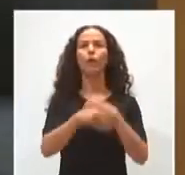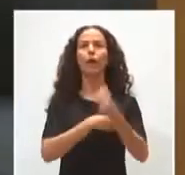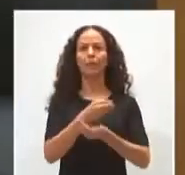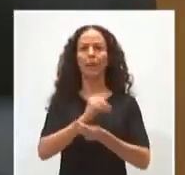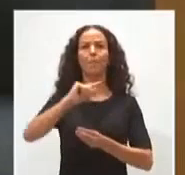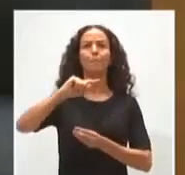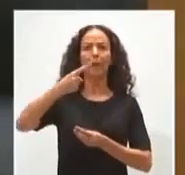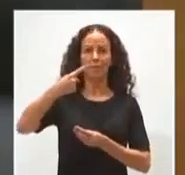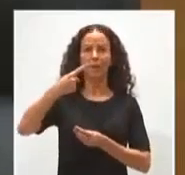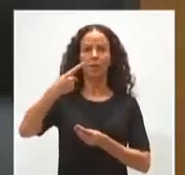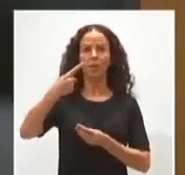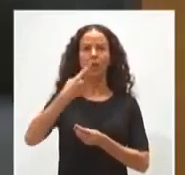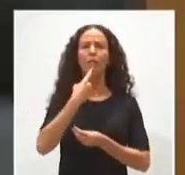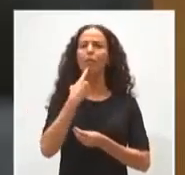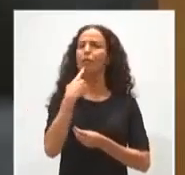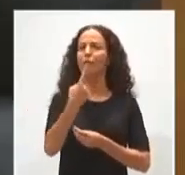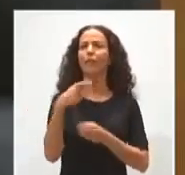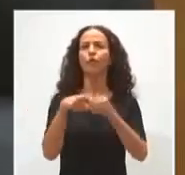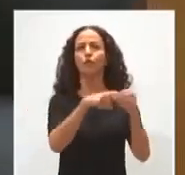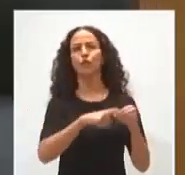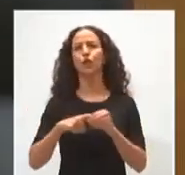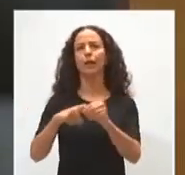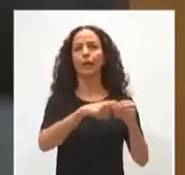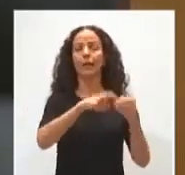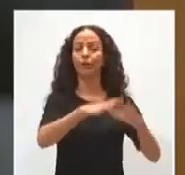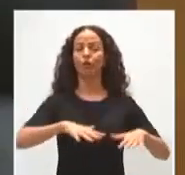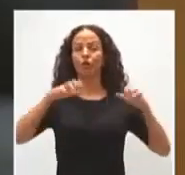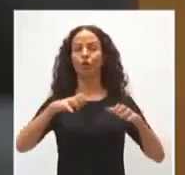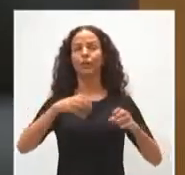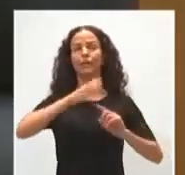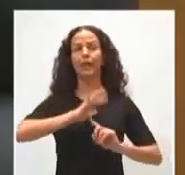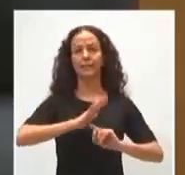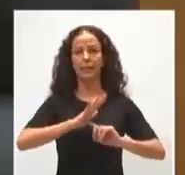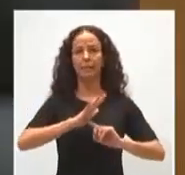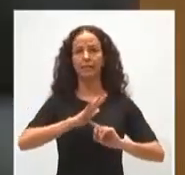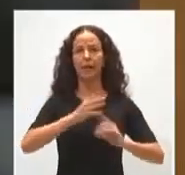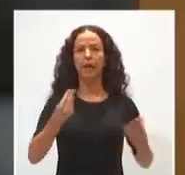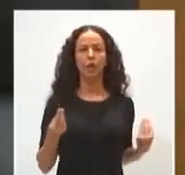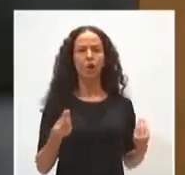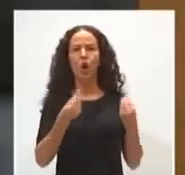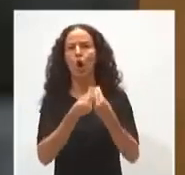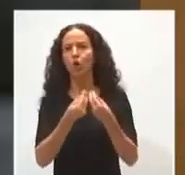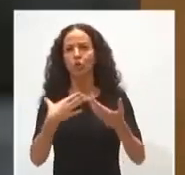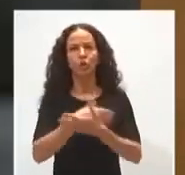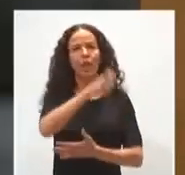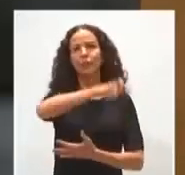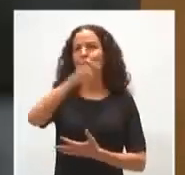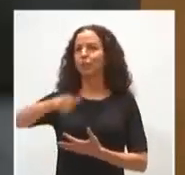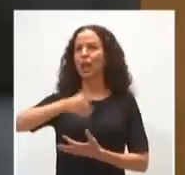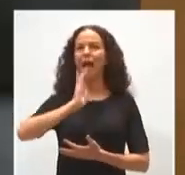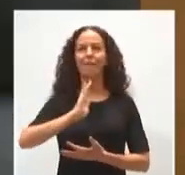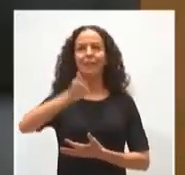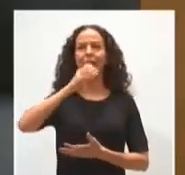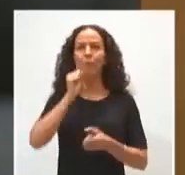primer lugar expresando la solidaridad de las cortes de castilla la mancha con todas las personas afectadas por la